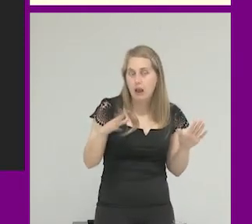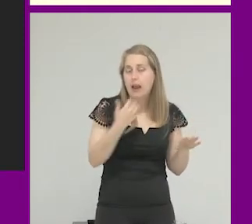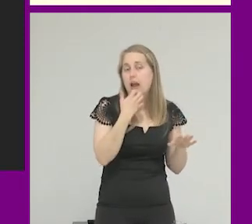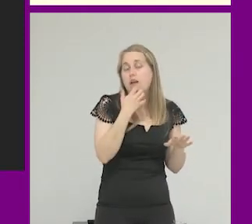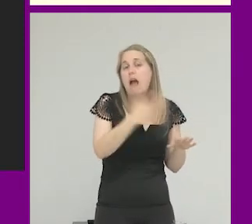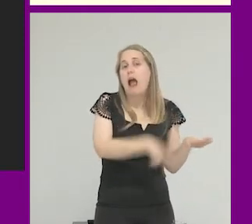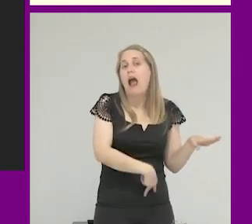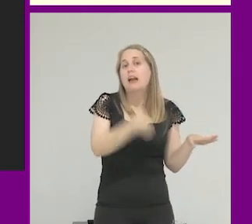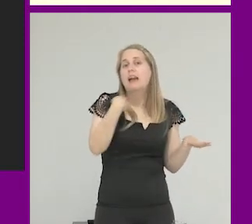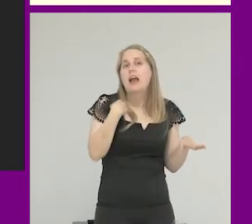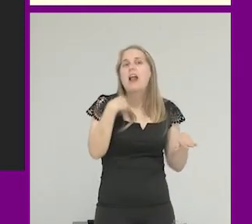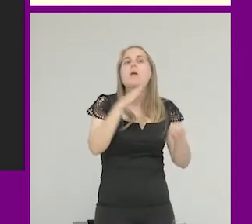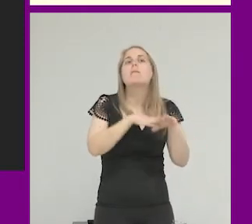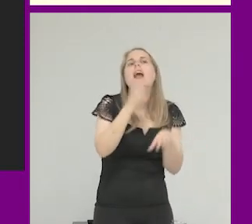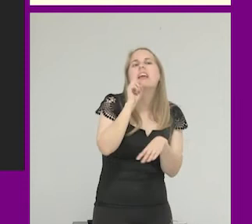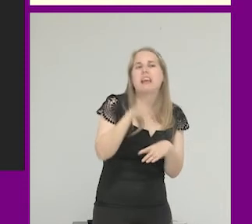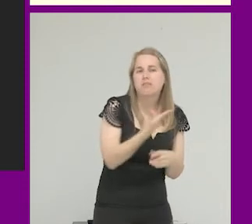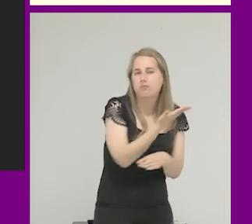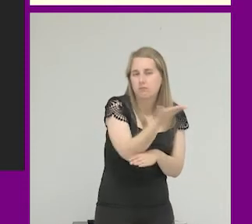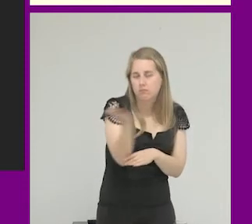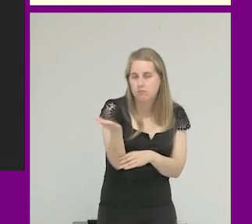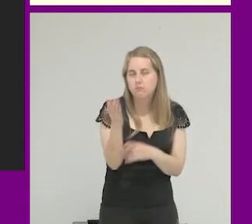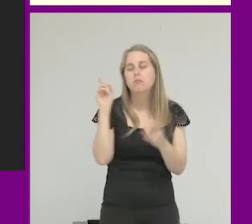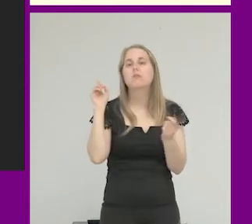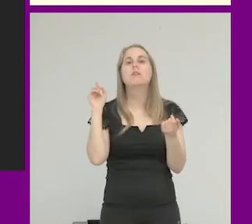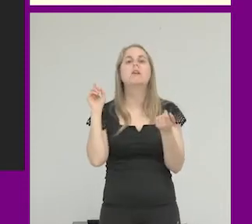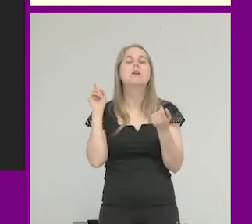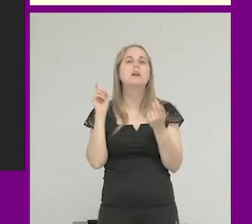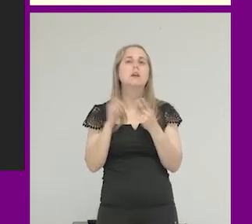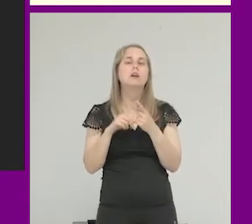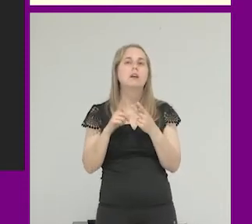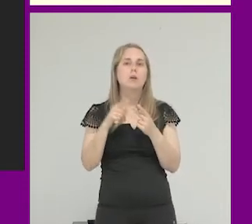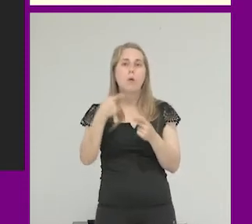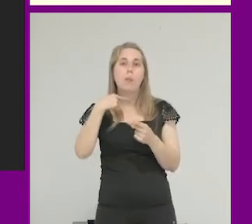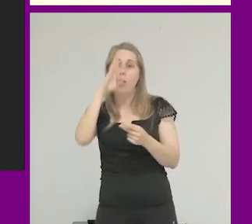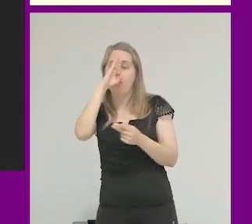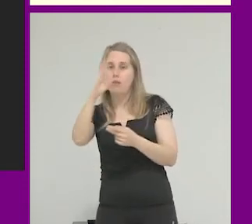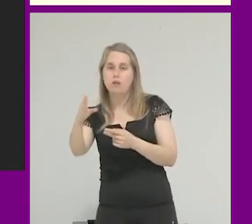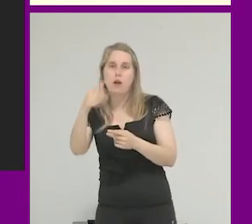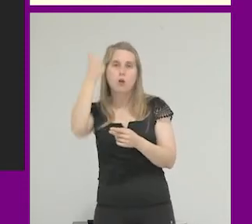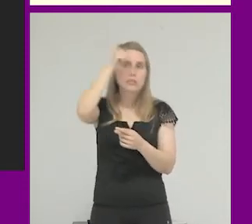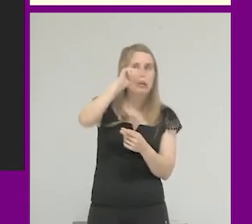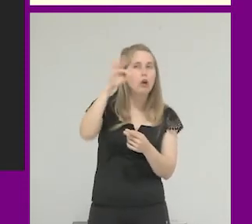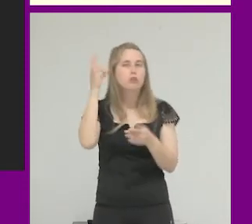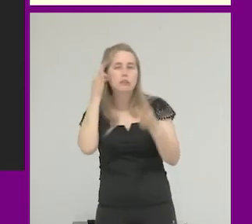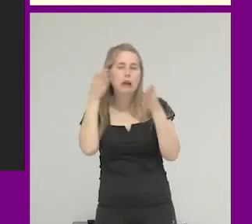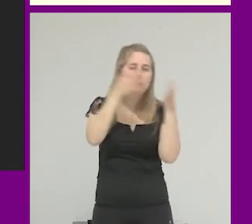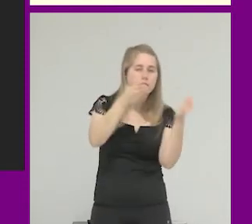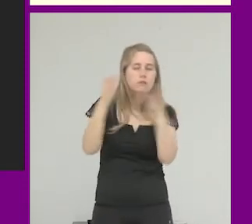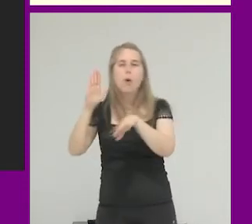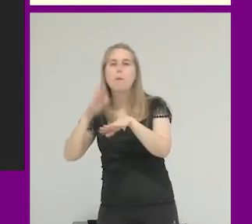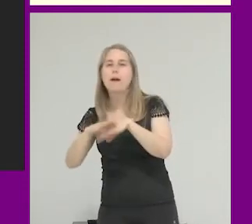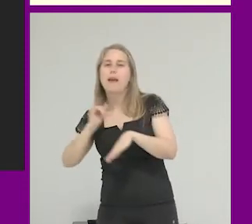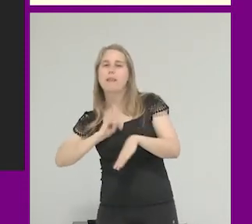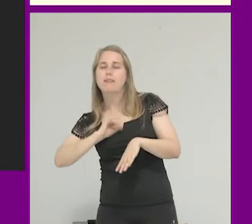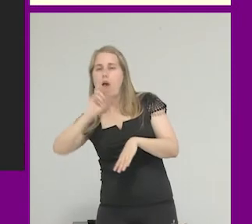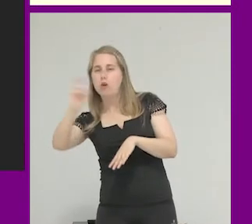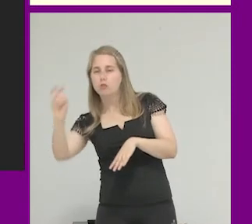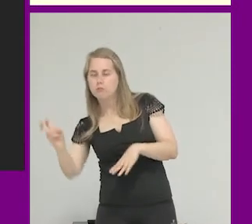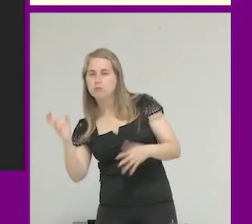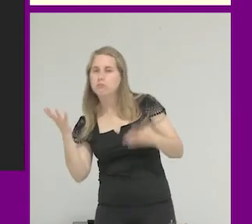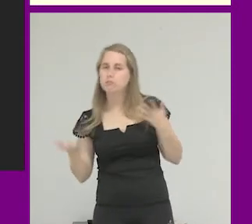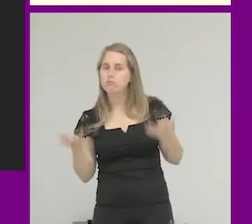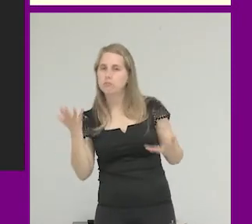duenean, nori zuzentzen zaion, eta gero zuzena denean eskei, mutilei, beste identitate batzuei,